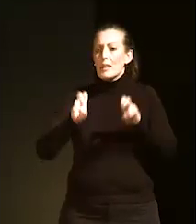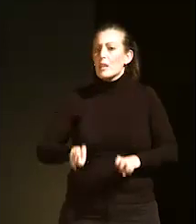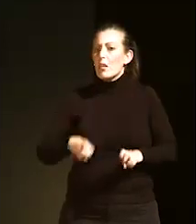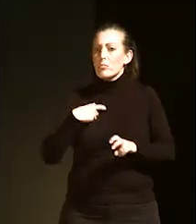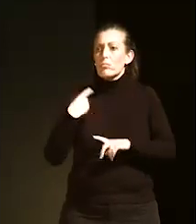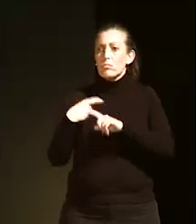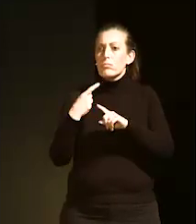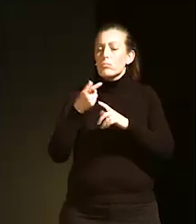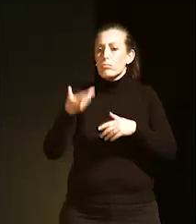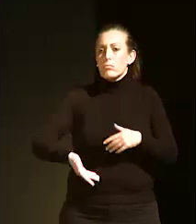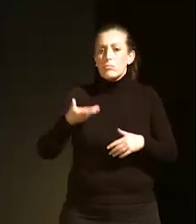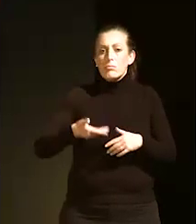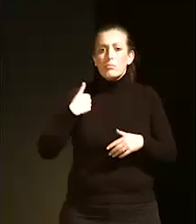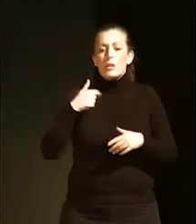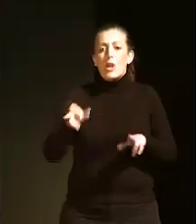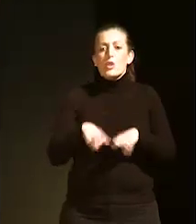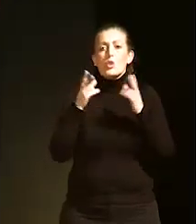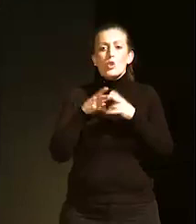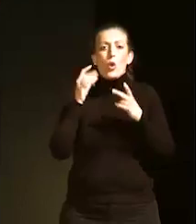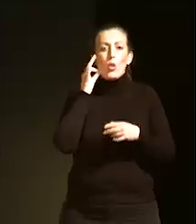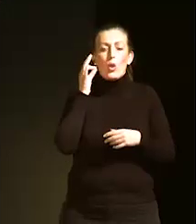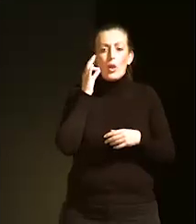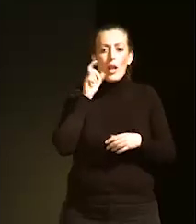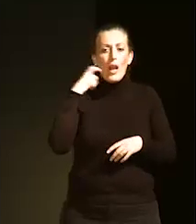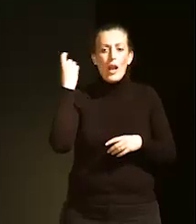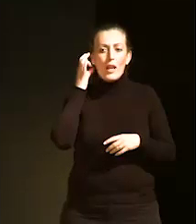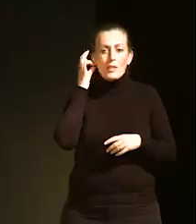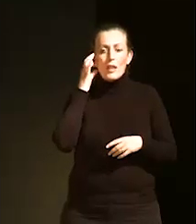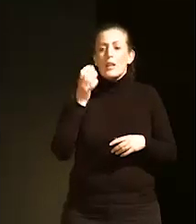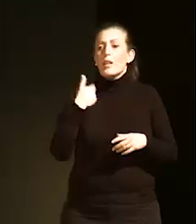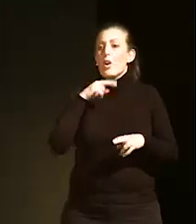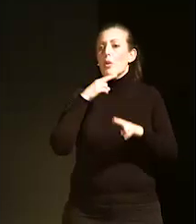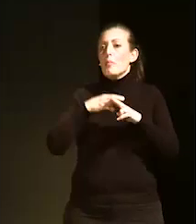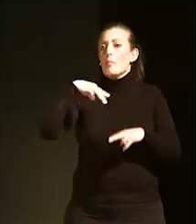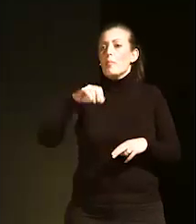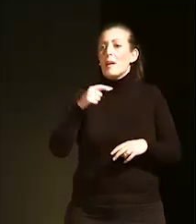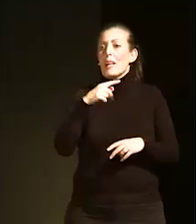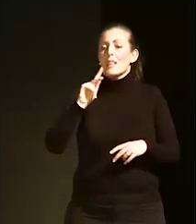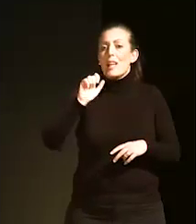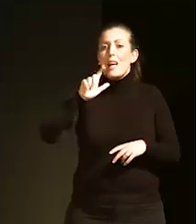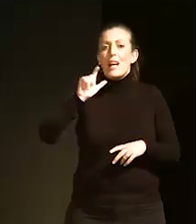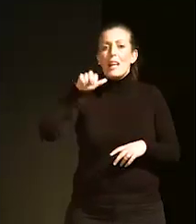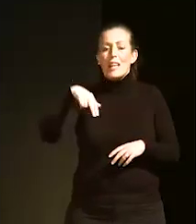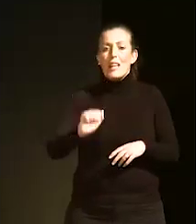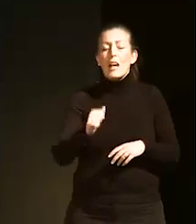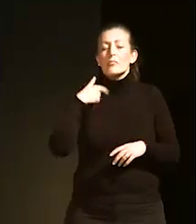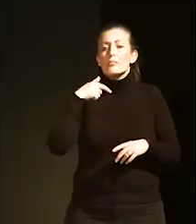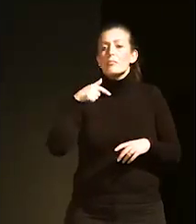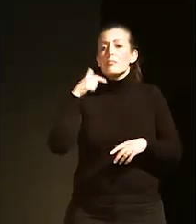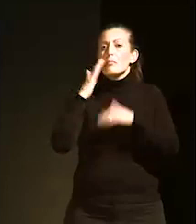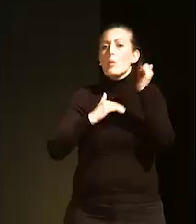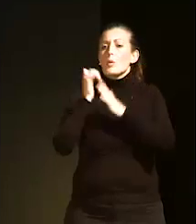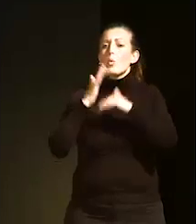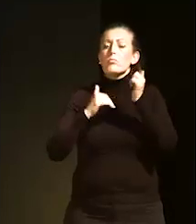importante la presencia de la socióloga y actriz magdalena morales valdés porque durante todo el